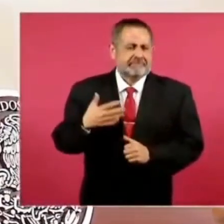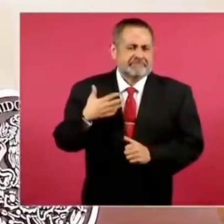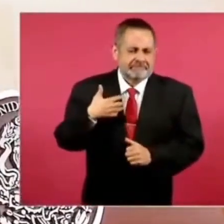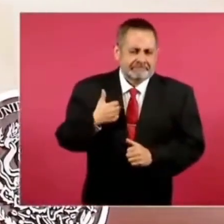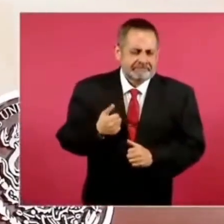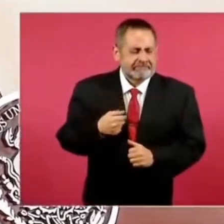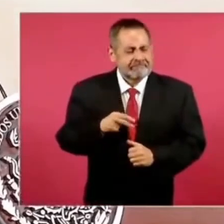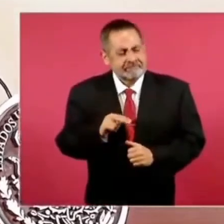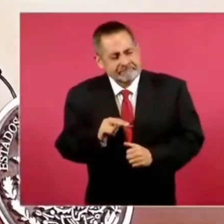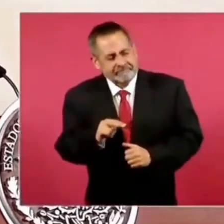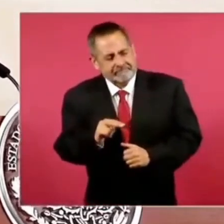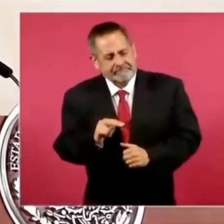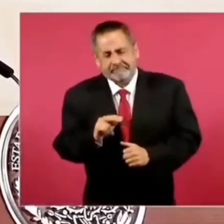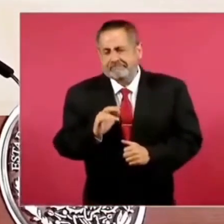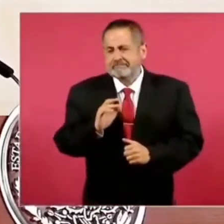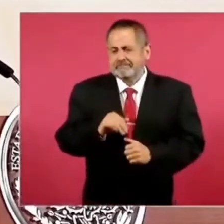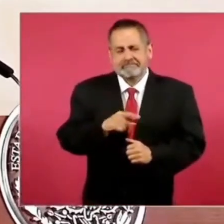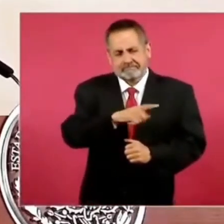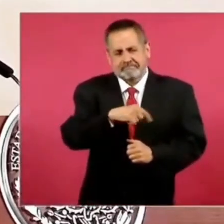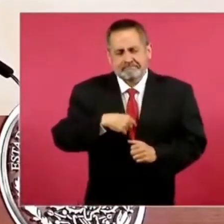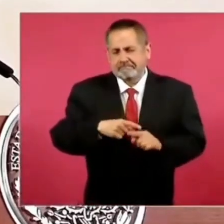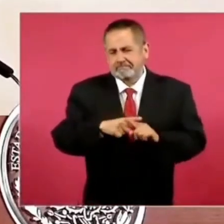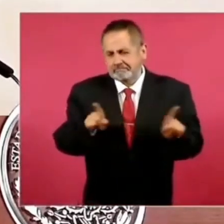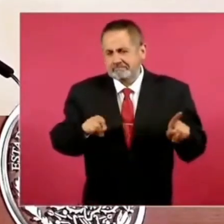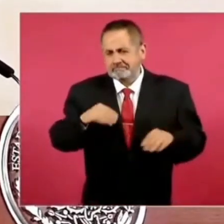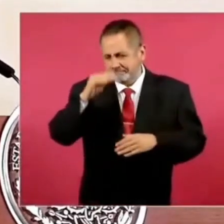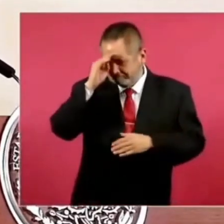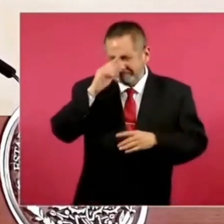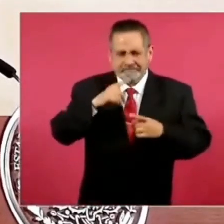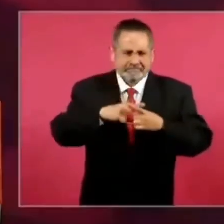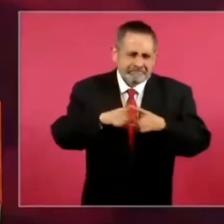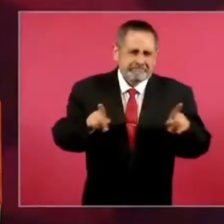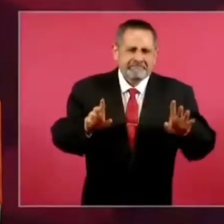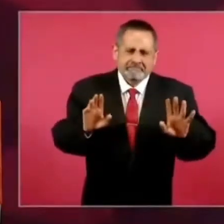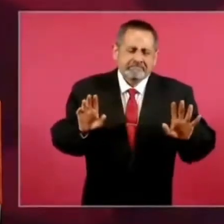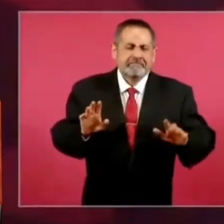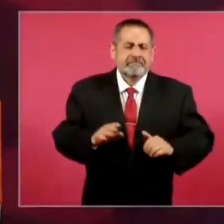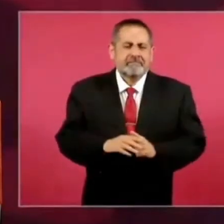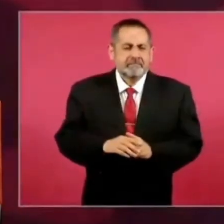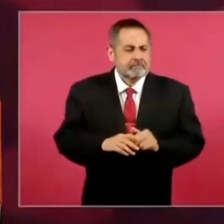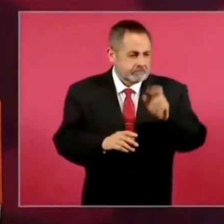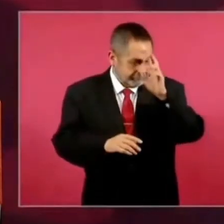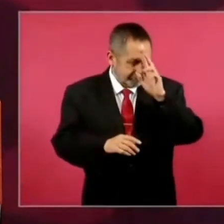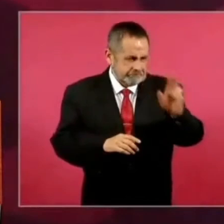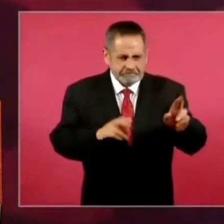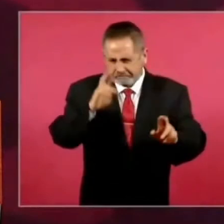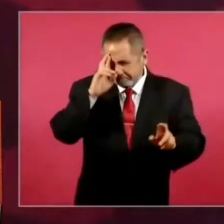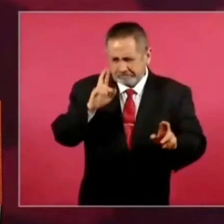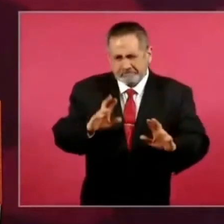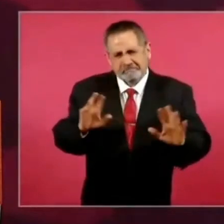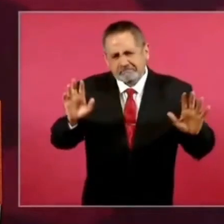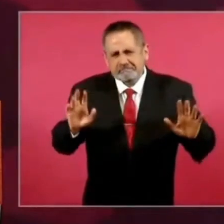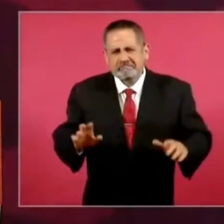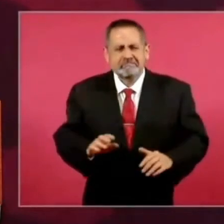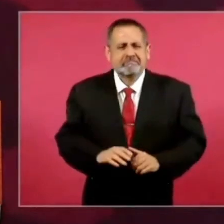somos distintos, diferentes, y respetarnos,